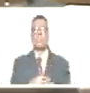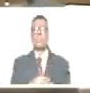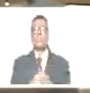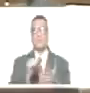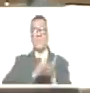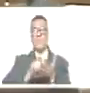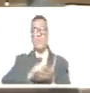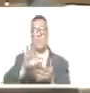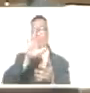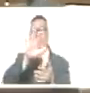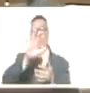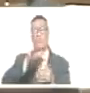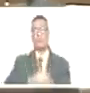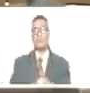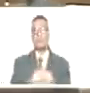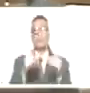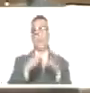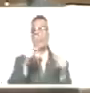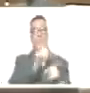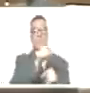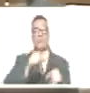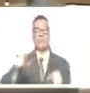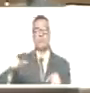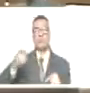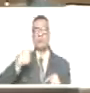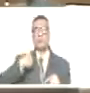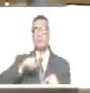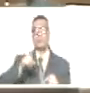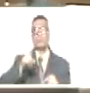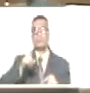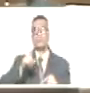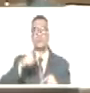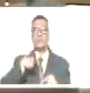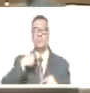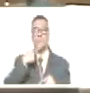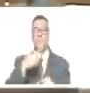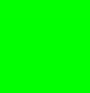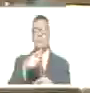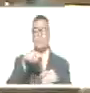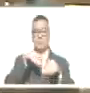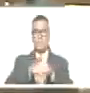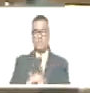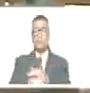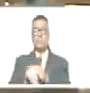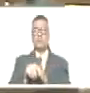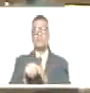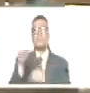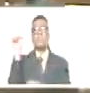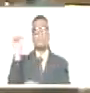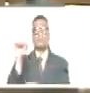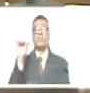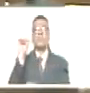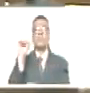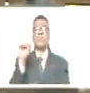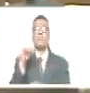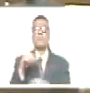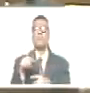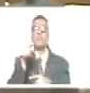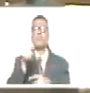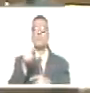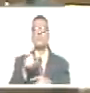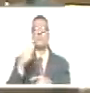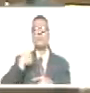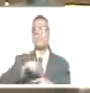5. Todas las personas que se encuentran diagnosticadas dentro del trastorno del espectro autista tienen derecho